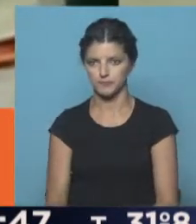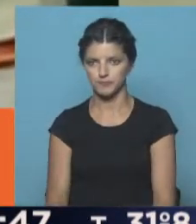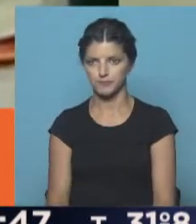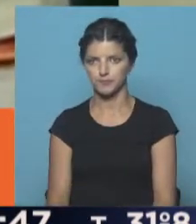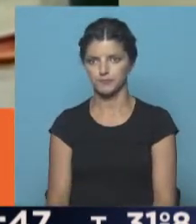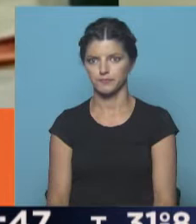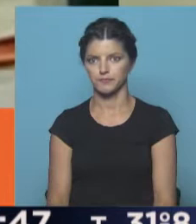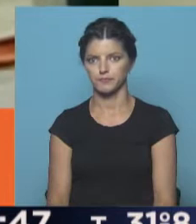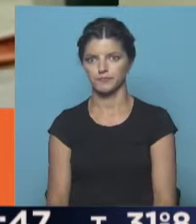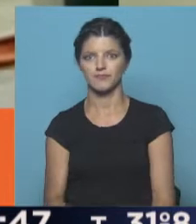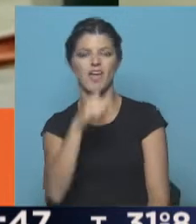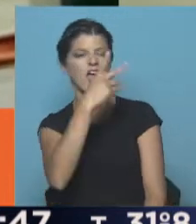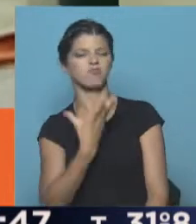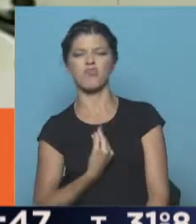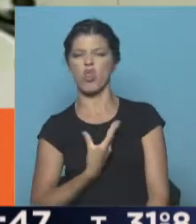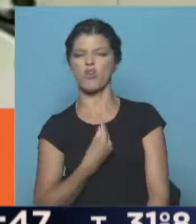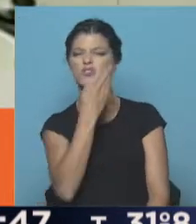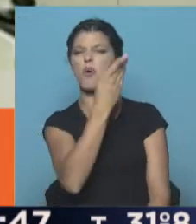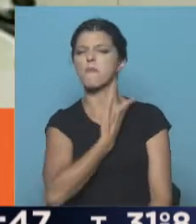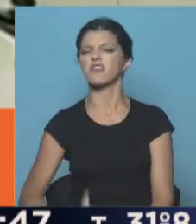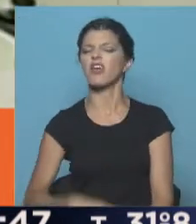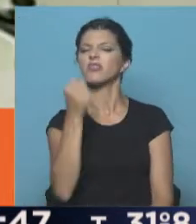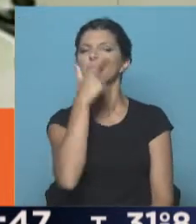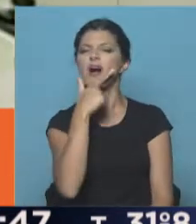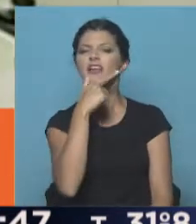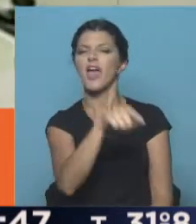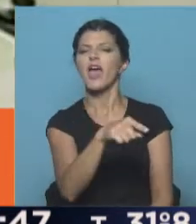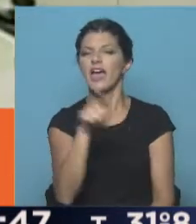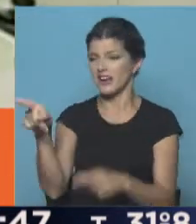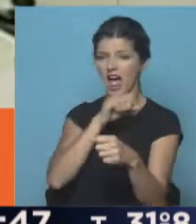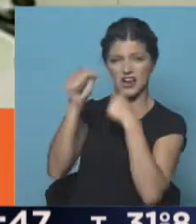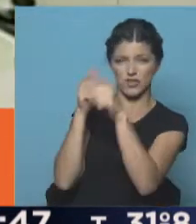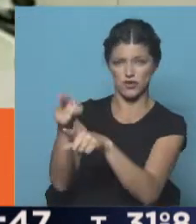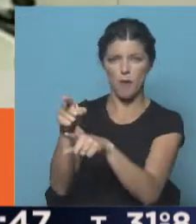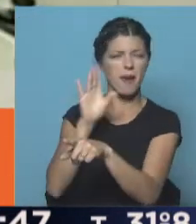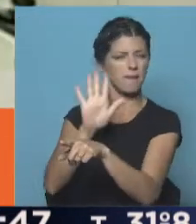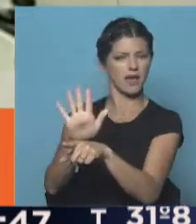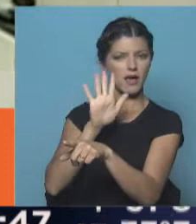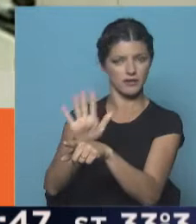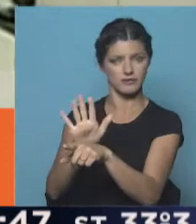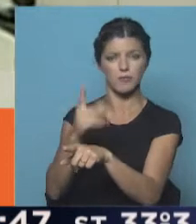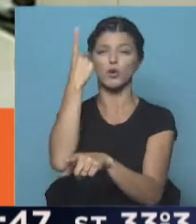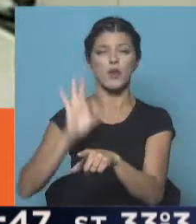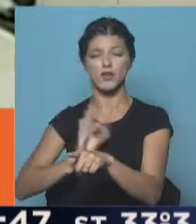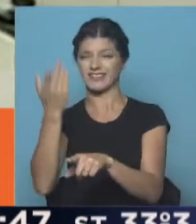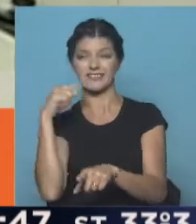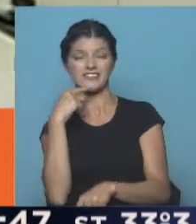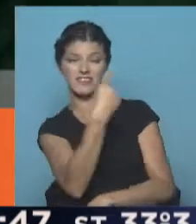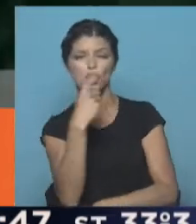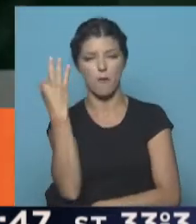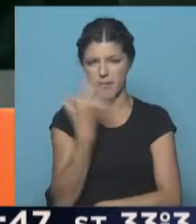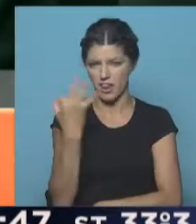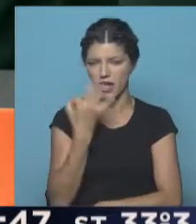El cobarde de Macri mandó a agredirla para vengarse por la verdad que le dijo hace un año en Uruguay.